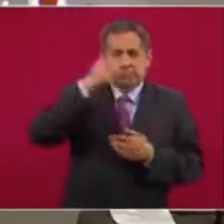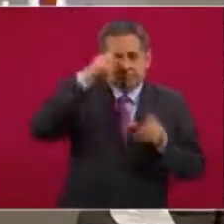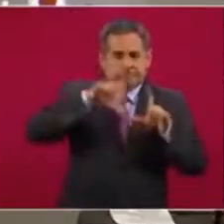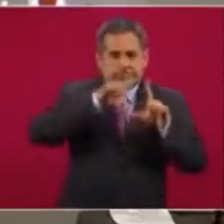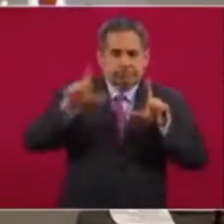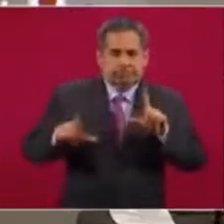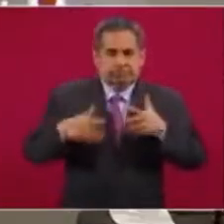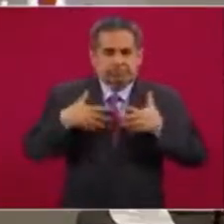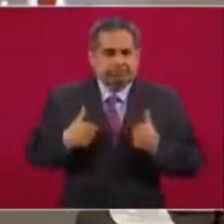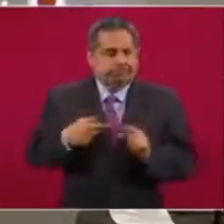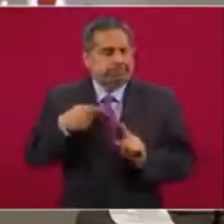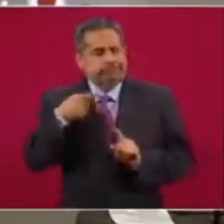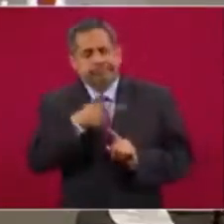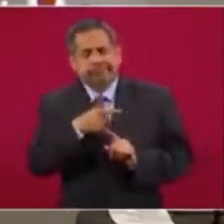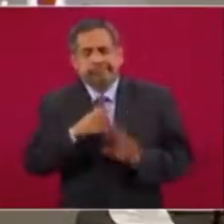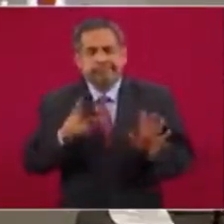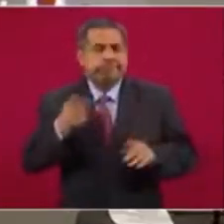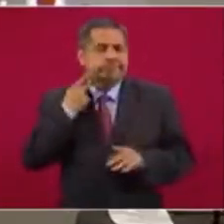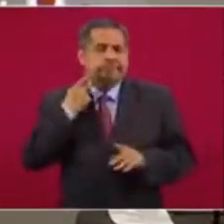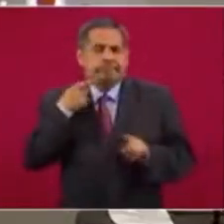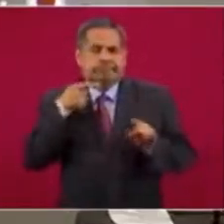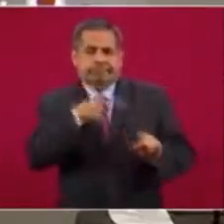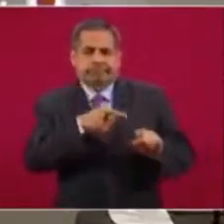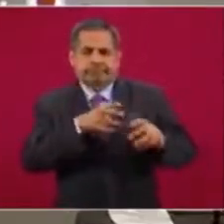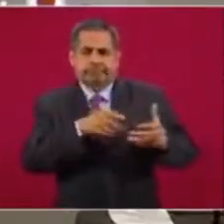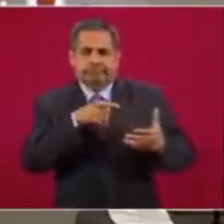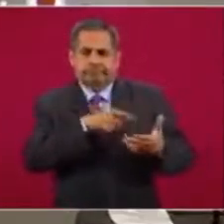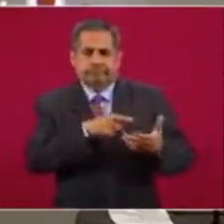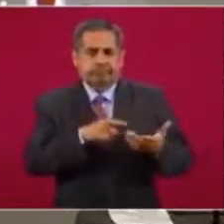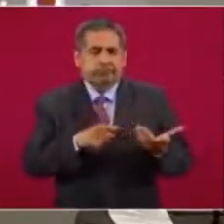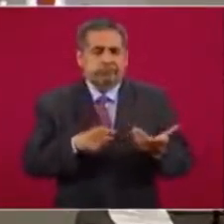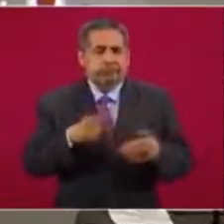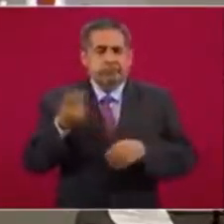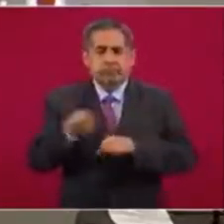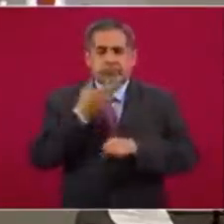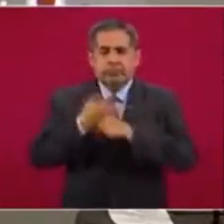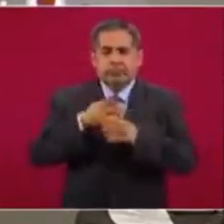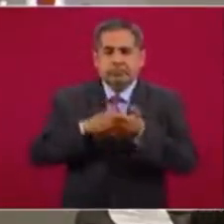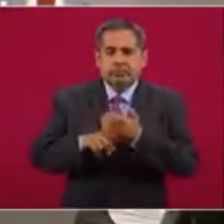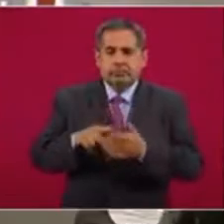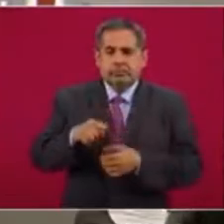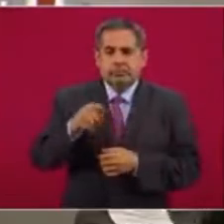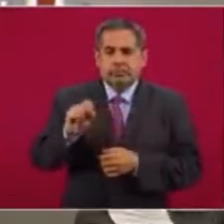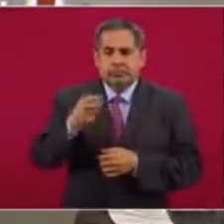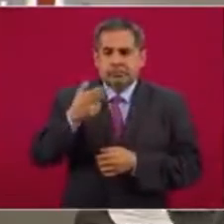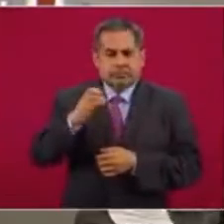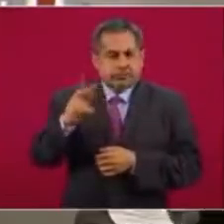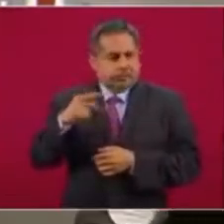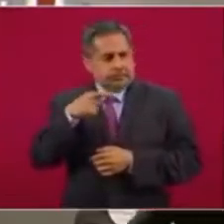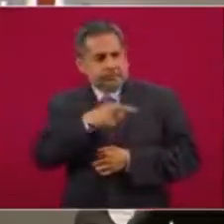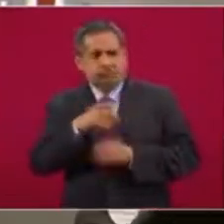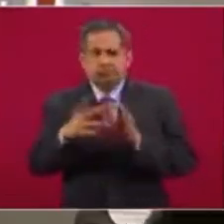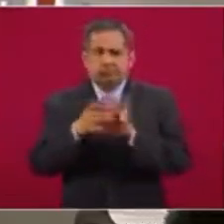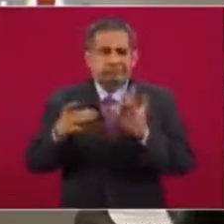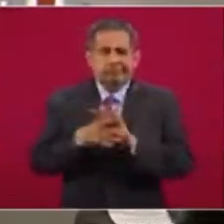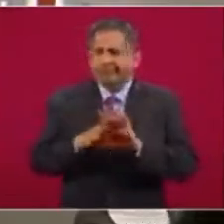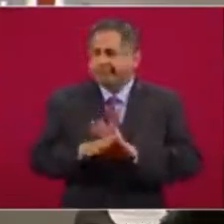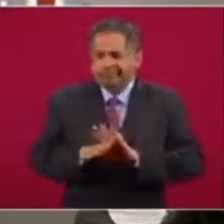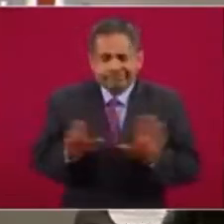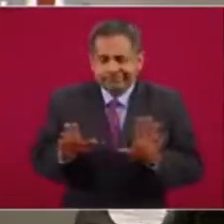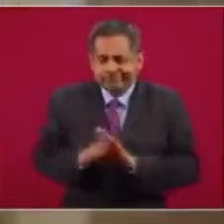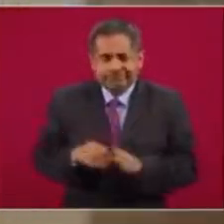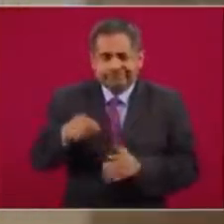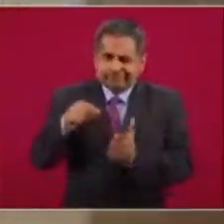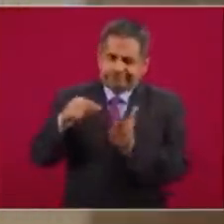entendimos que este fue un tema político, pues inclusive el secretario de Hacienda explicó que esto está en